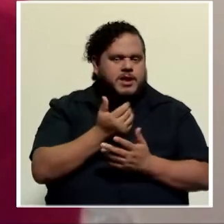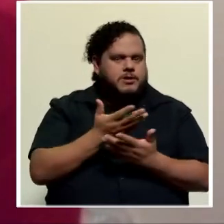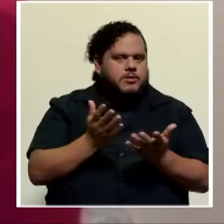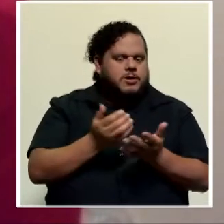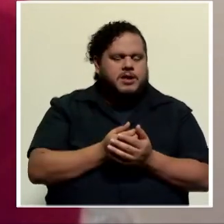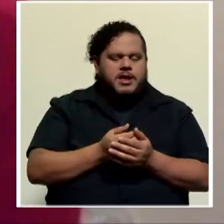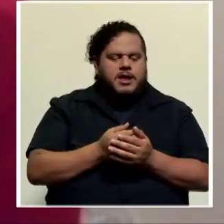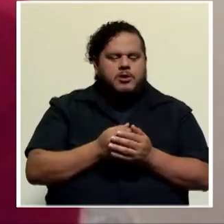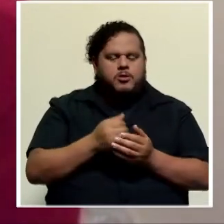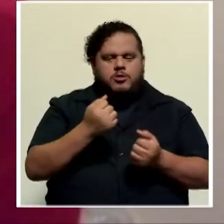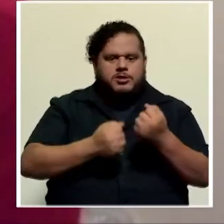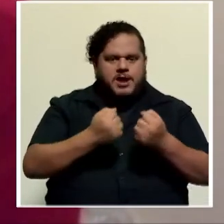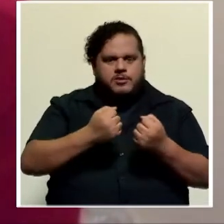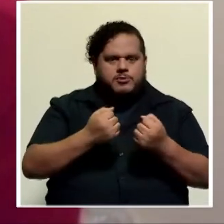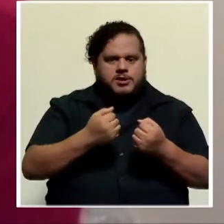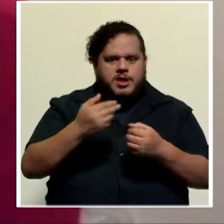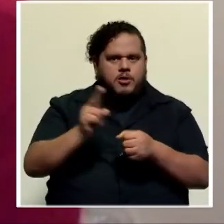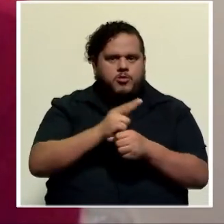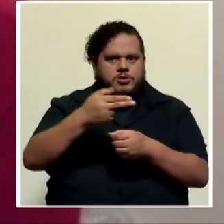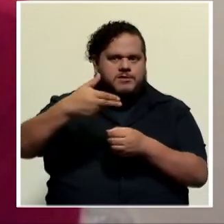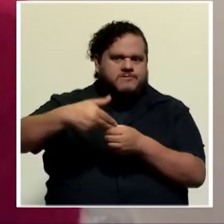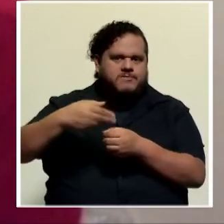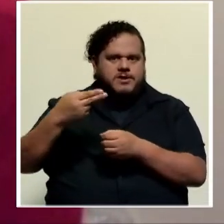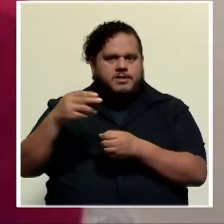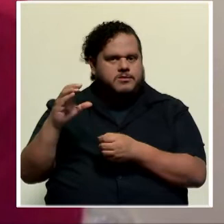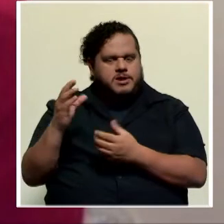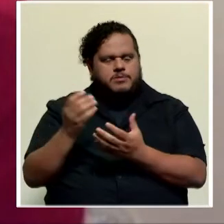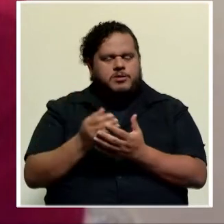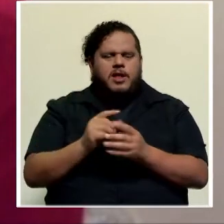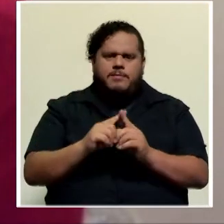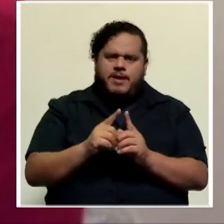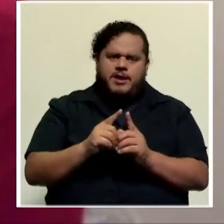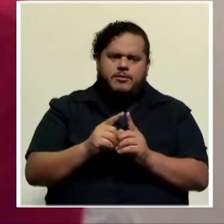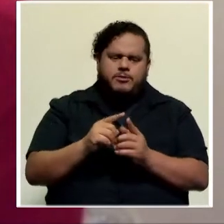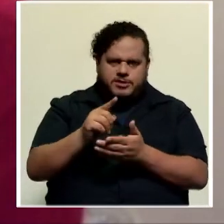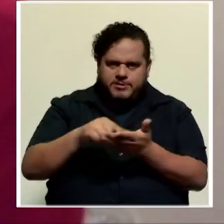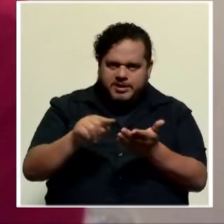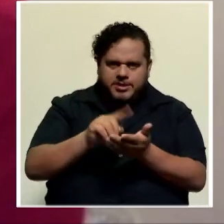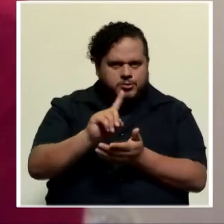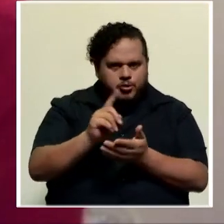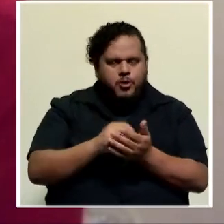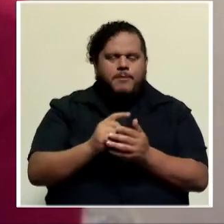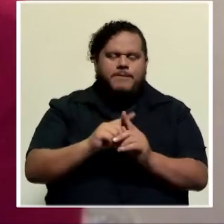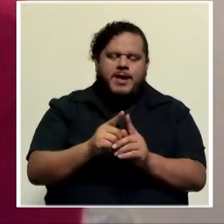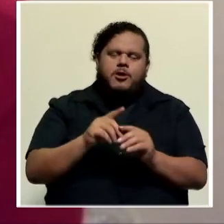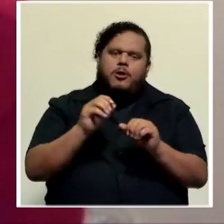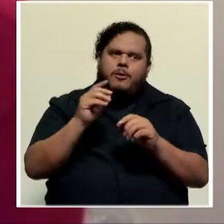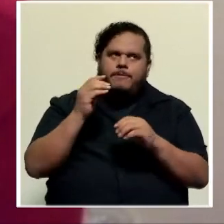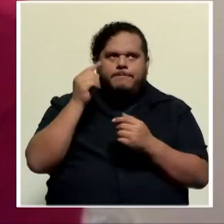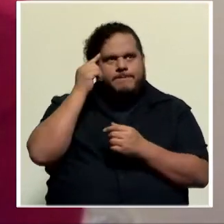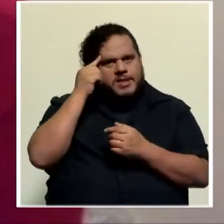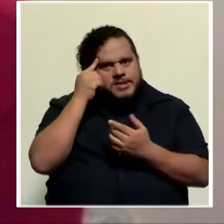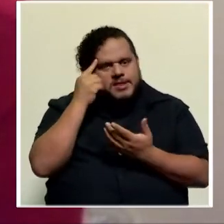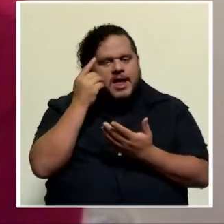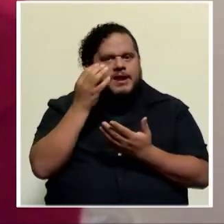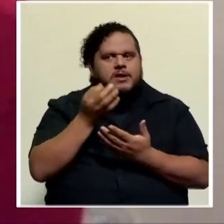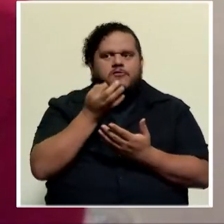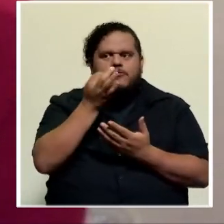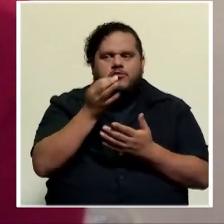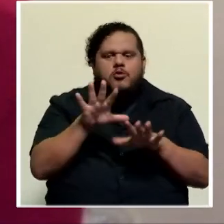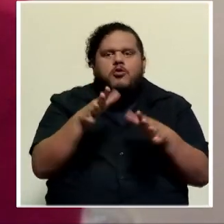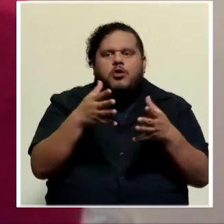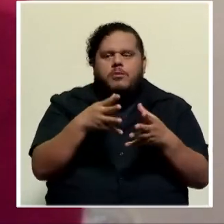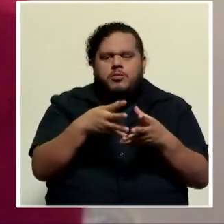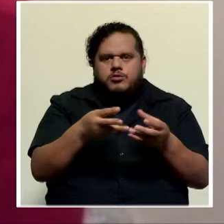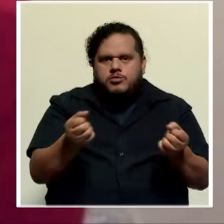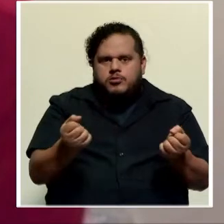tienen hidrocarburos, pero sí se puede planificar y pensar en una transición que nos permita salir de eso. La humanidad no siempre ha